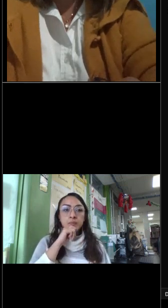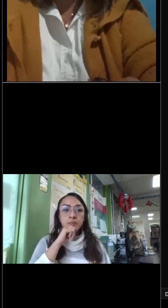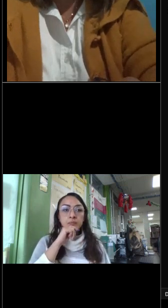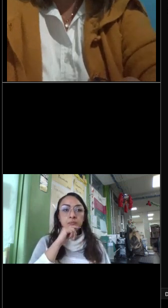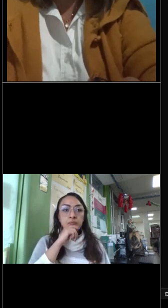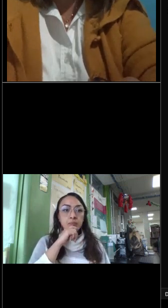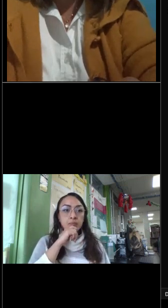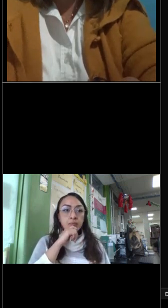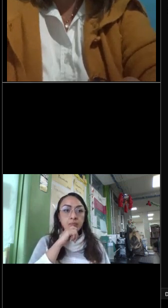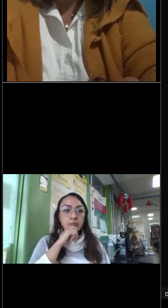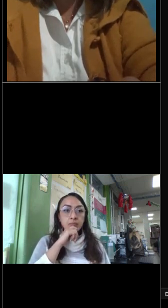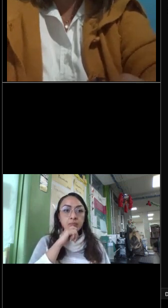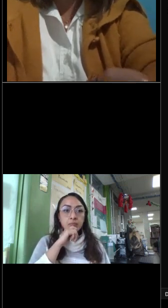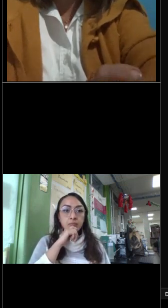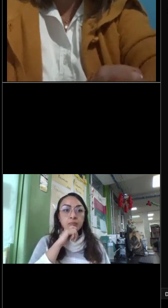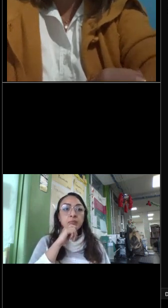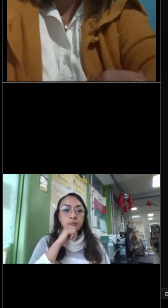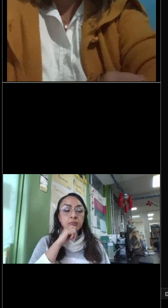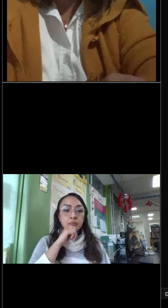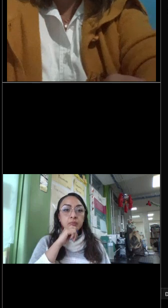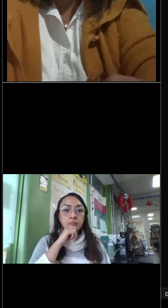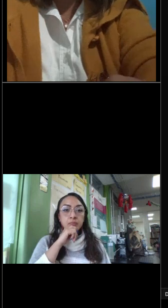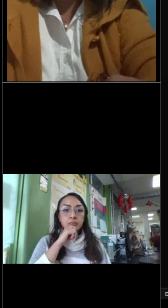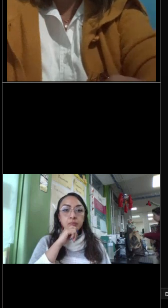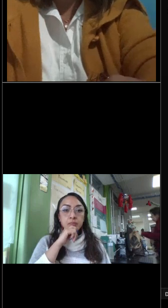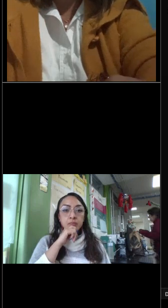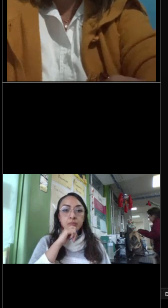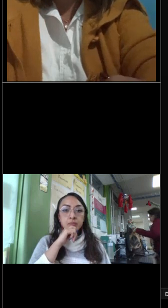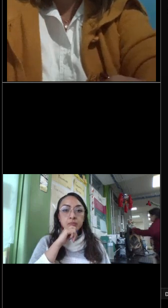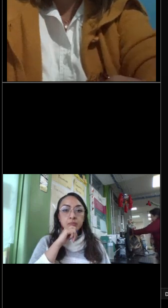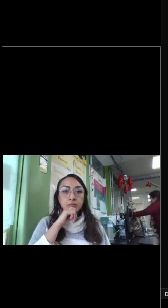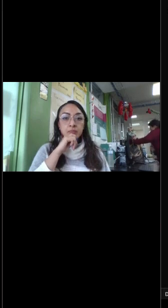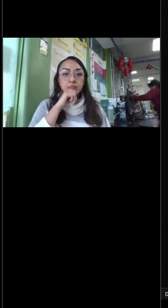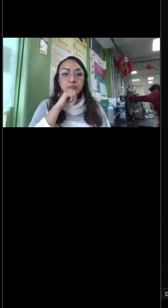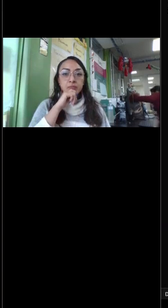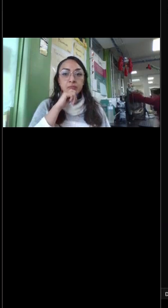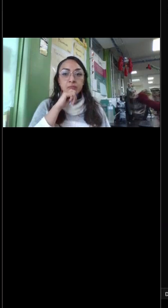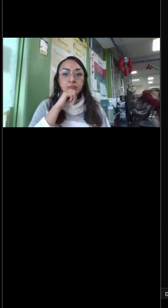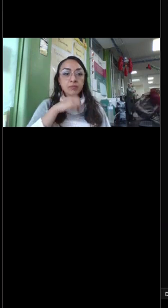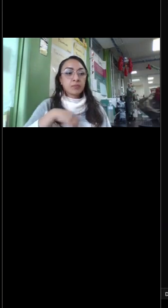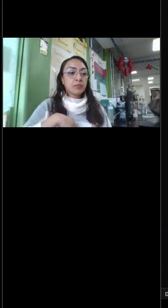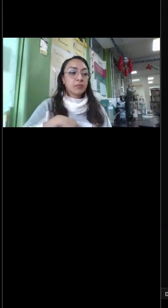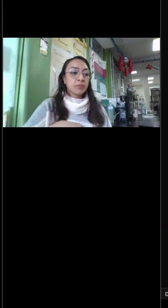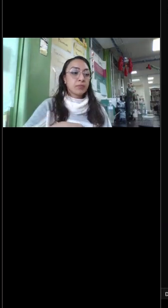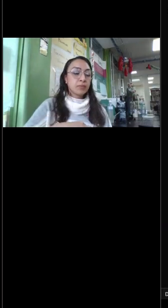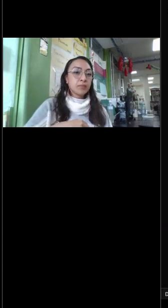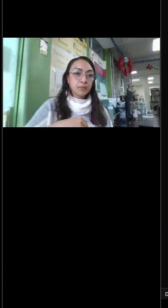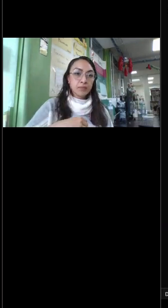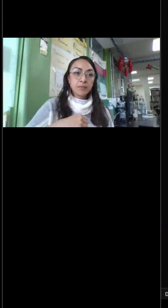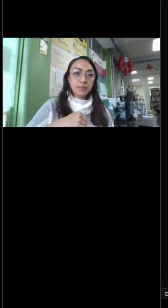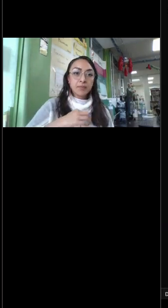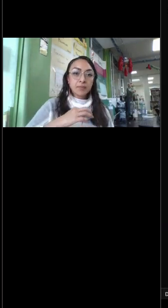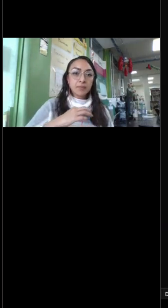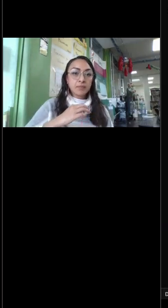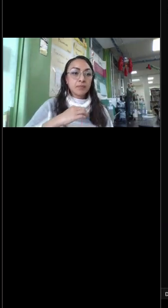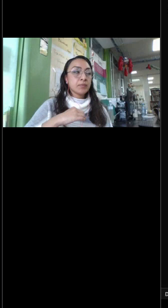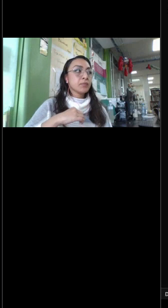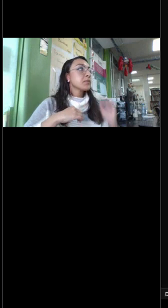niño con sordera, entonces no creo que también se me facilite